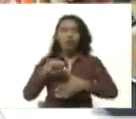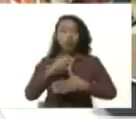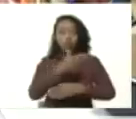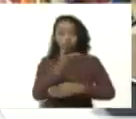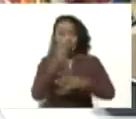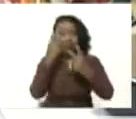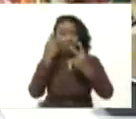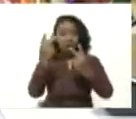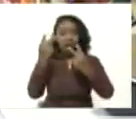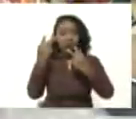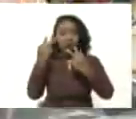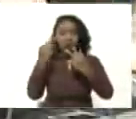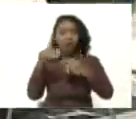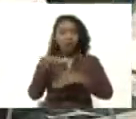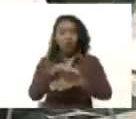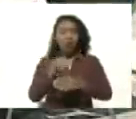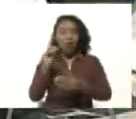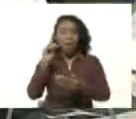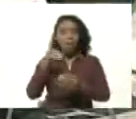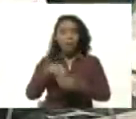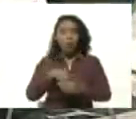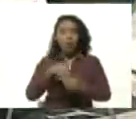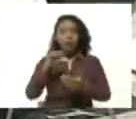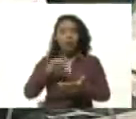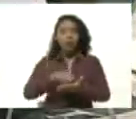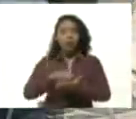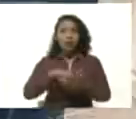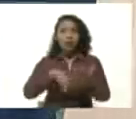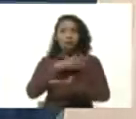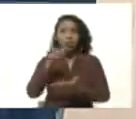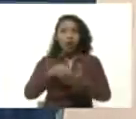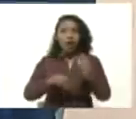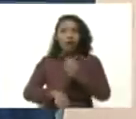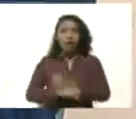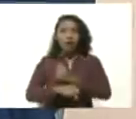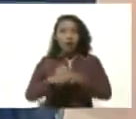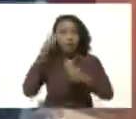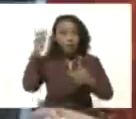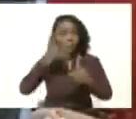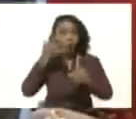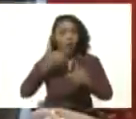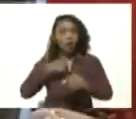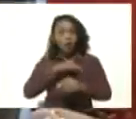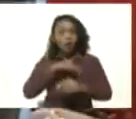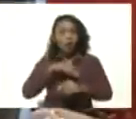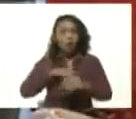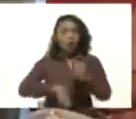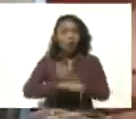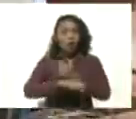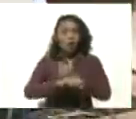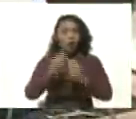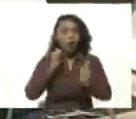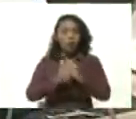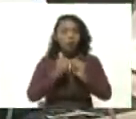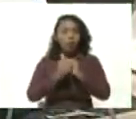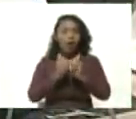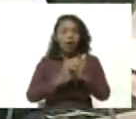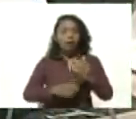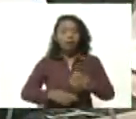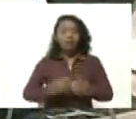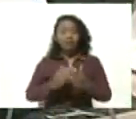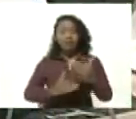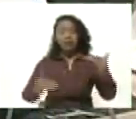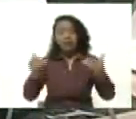verán. Y donde quedará el Centro Nacional del Fútbol para la formación de nuestros futbolistas y atletas de alta